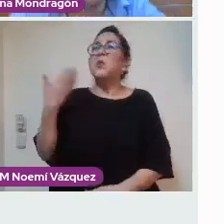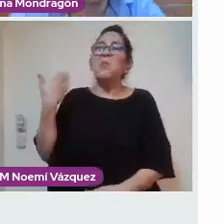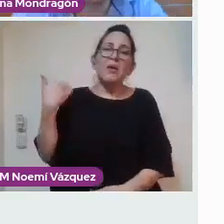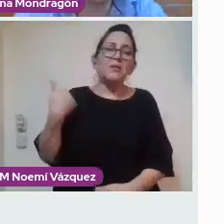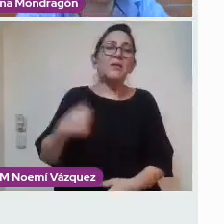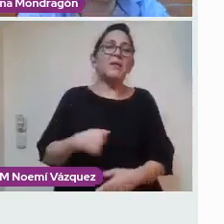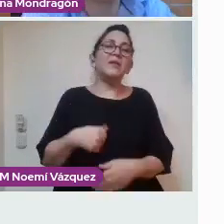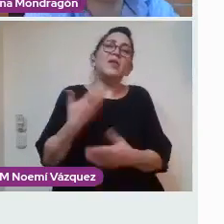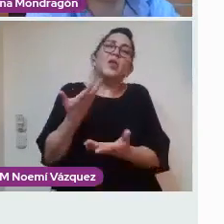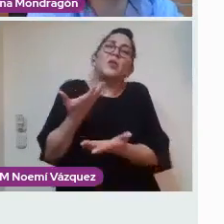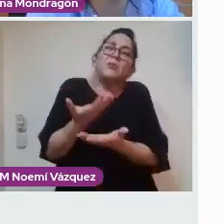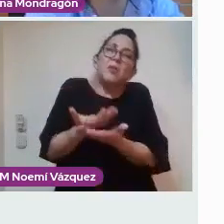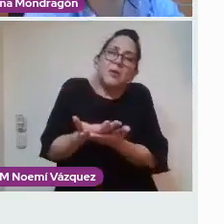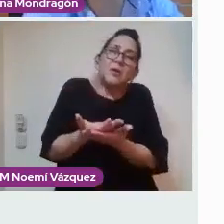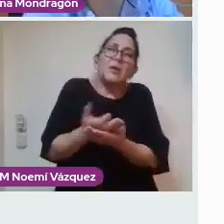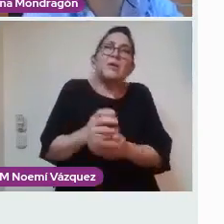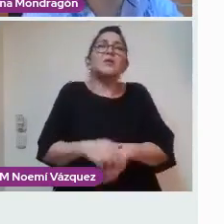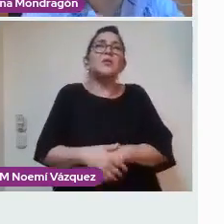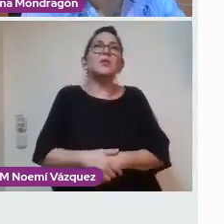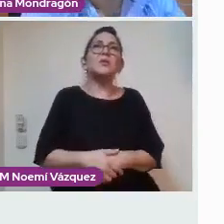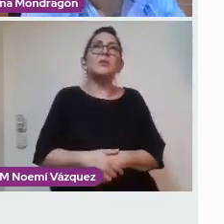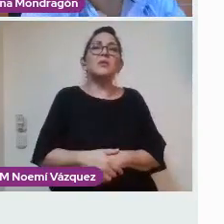Estaba tomando un breve descanso y